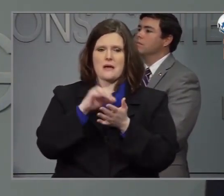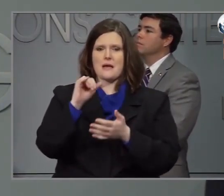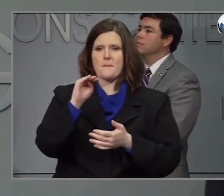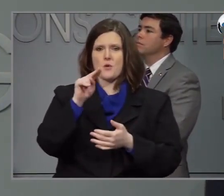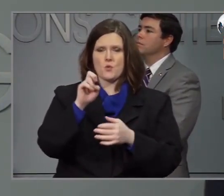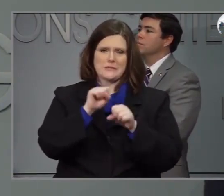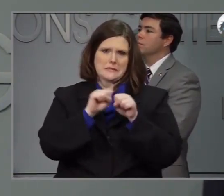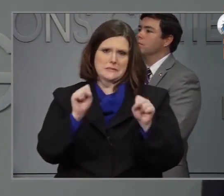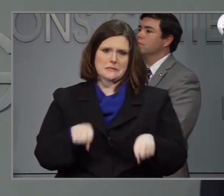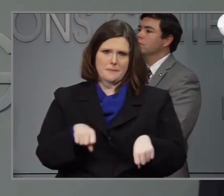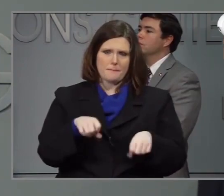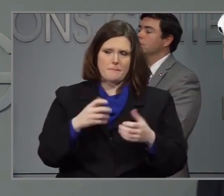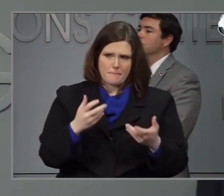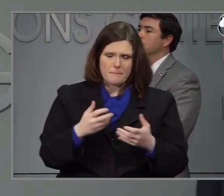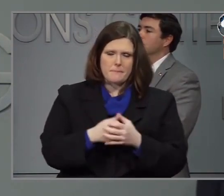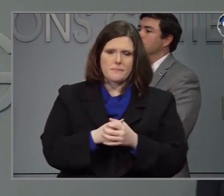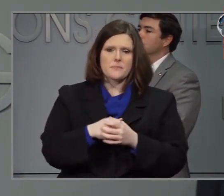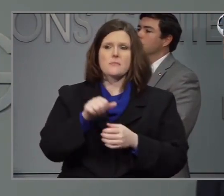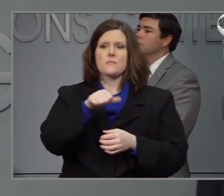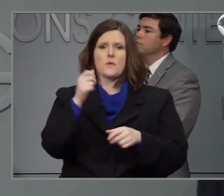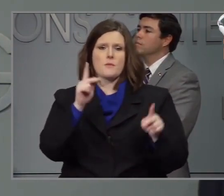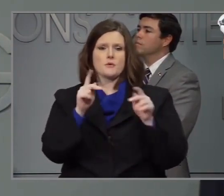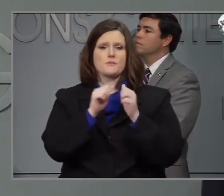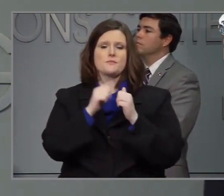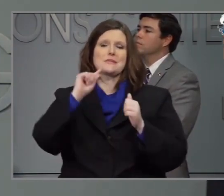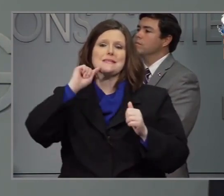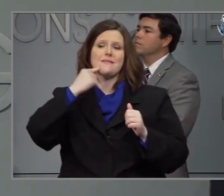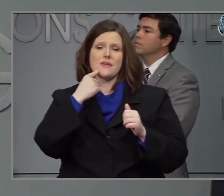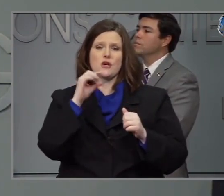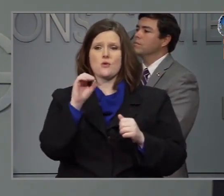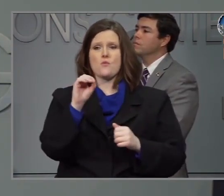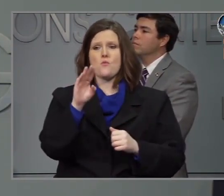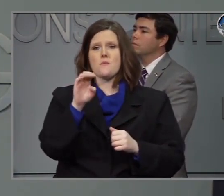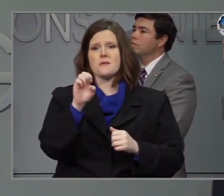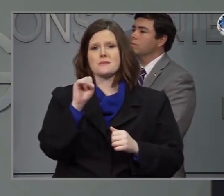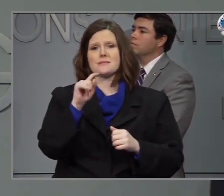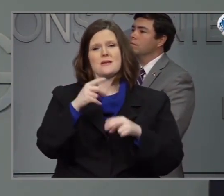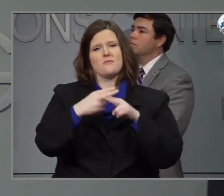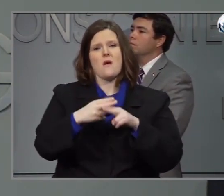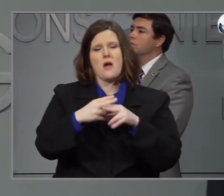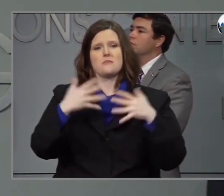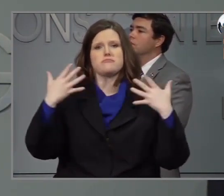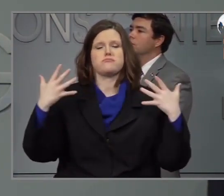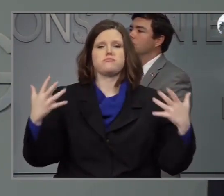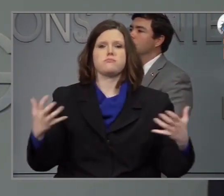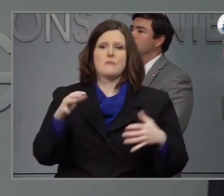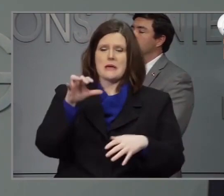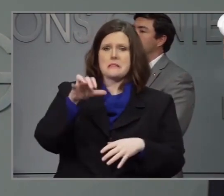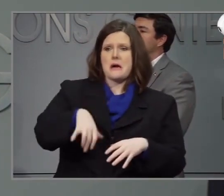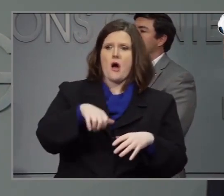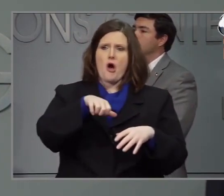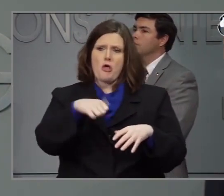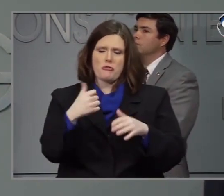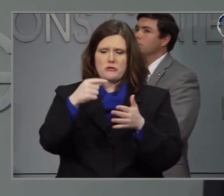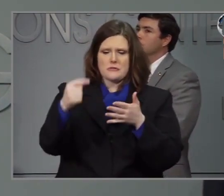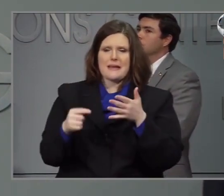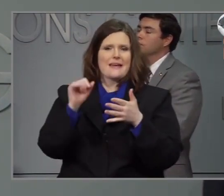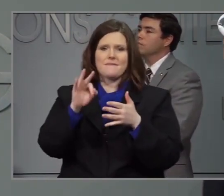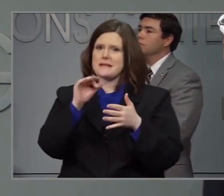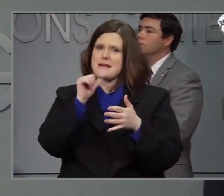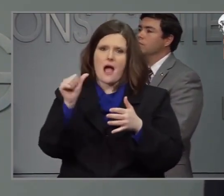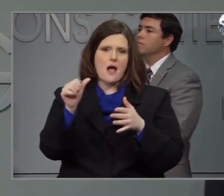tienen baja inmunidad personas de cualquier edad que tenga que estén severamente obesos o que tengan ciertas enfermedades